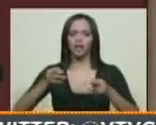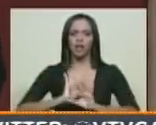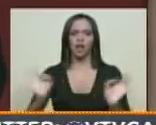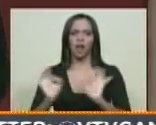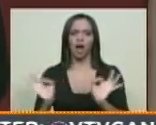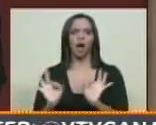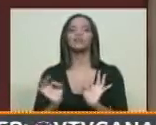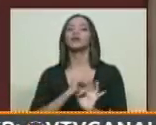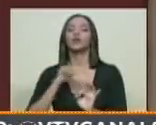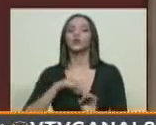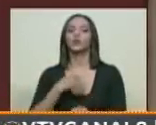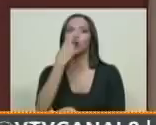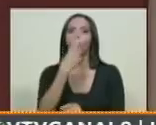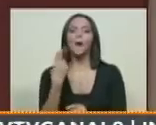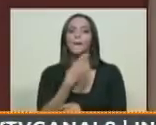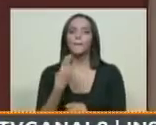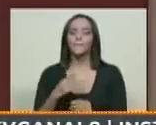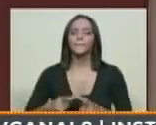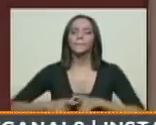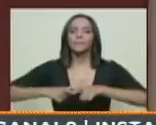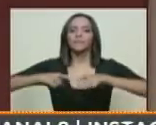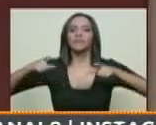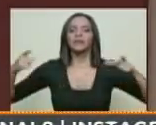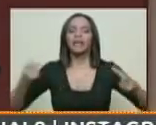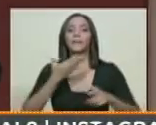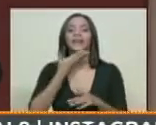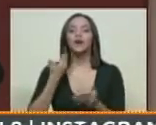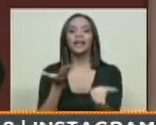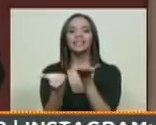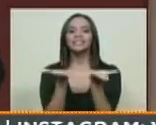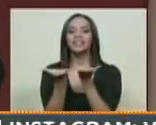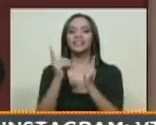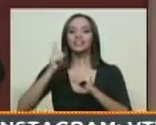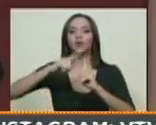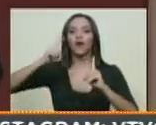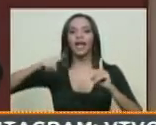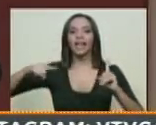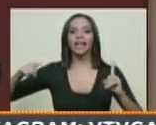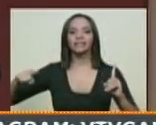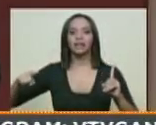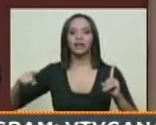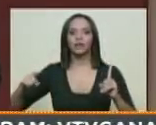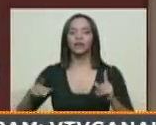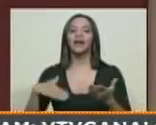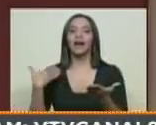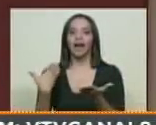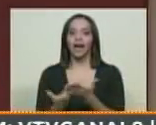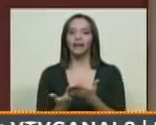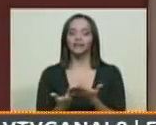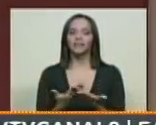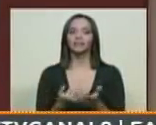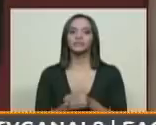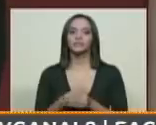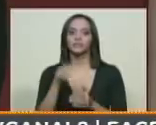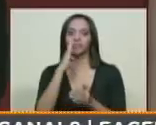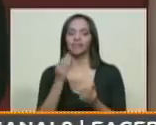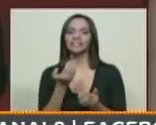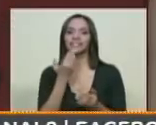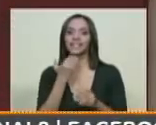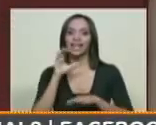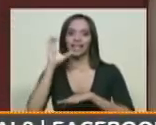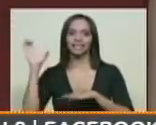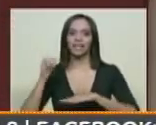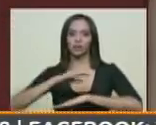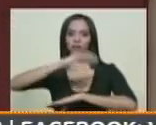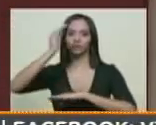se ha comprometido a expandir y a mejorar el servicio eléctrico hacia Roraima, de manera que eso es una garantía con la cual se